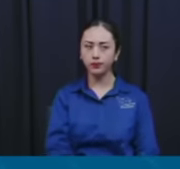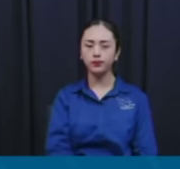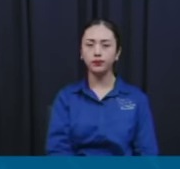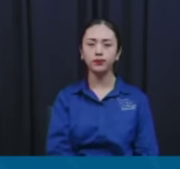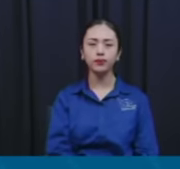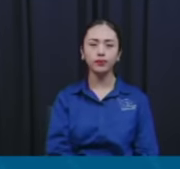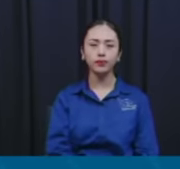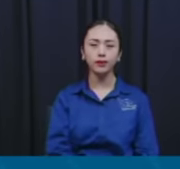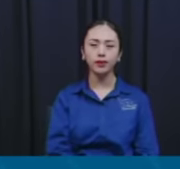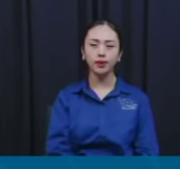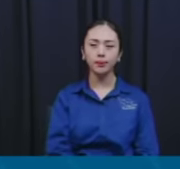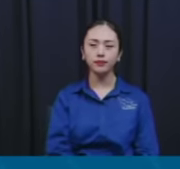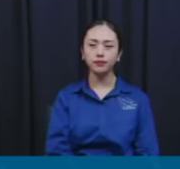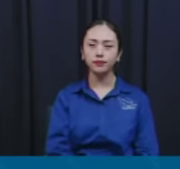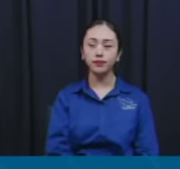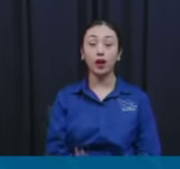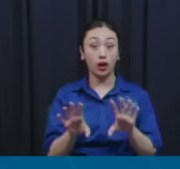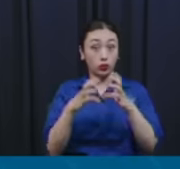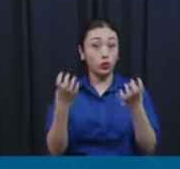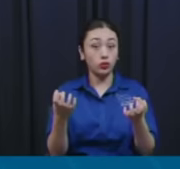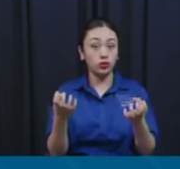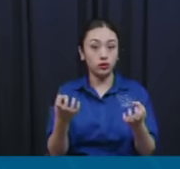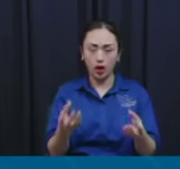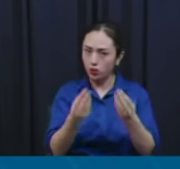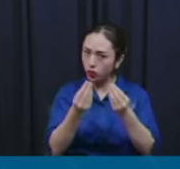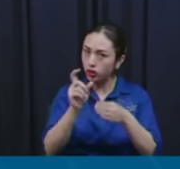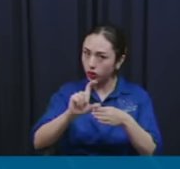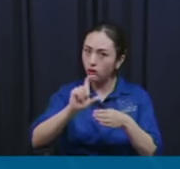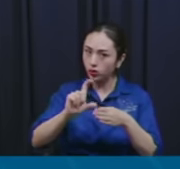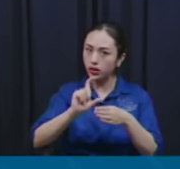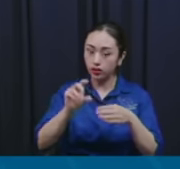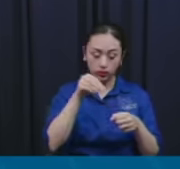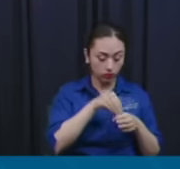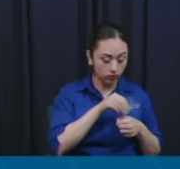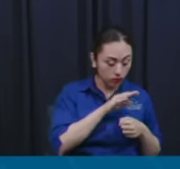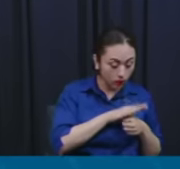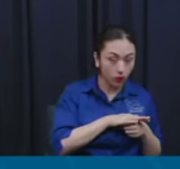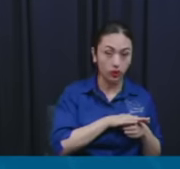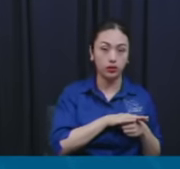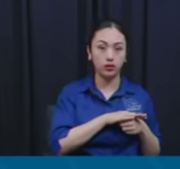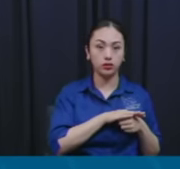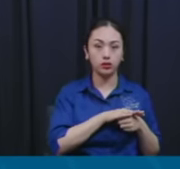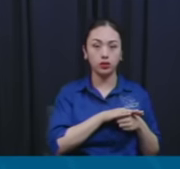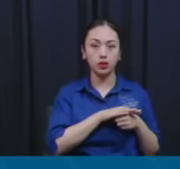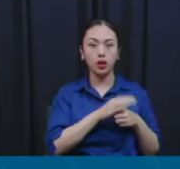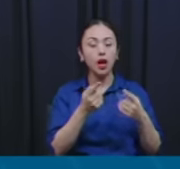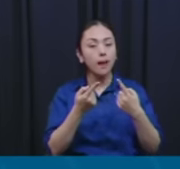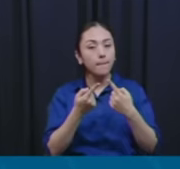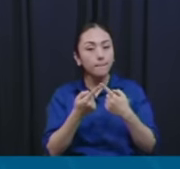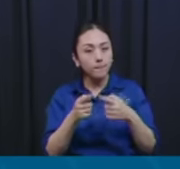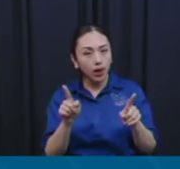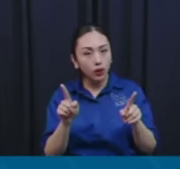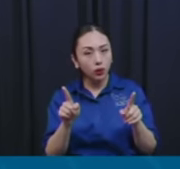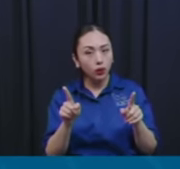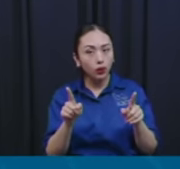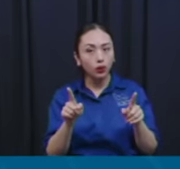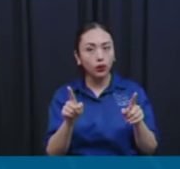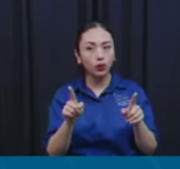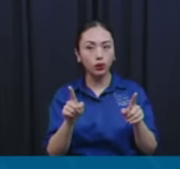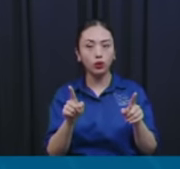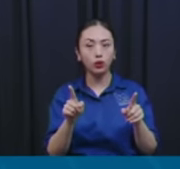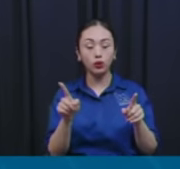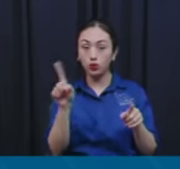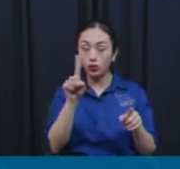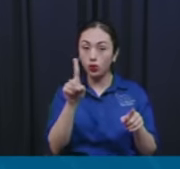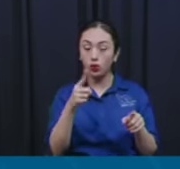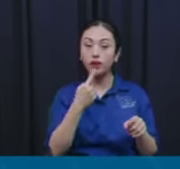entonces hay un montón de cosas que están guardadas que se deben de guardar Guarda tu corazón pero no dice Guarda tu corazón y no y a las demás que